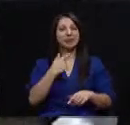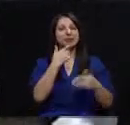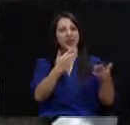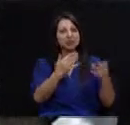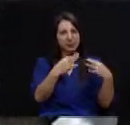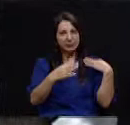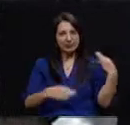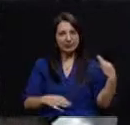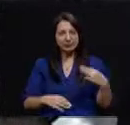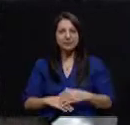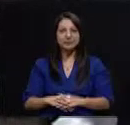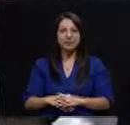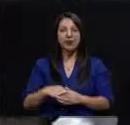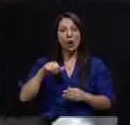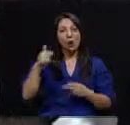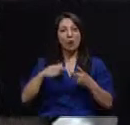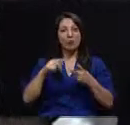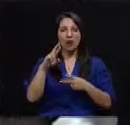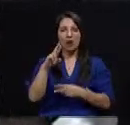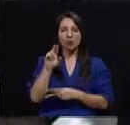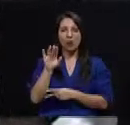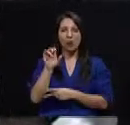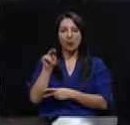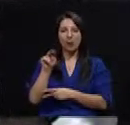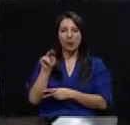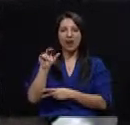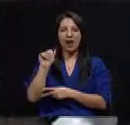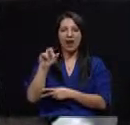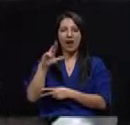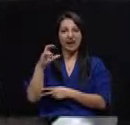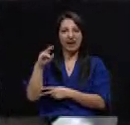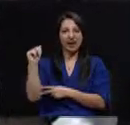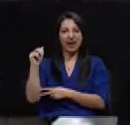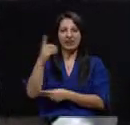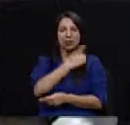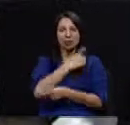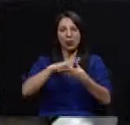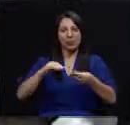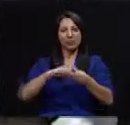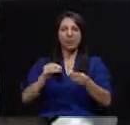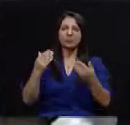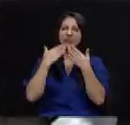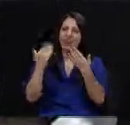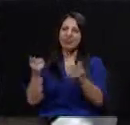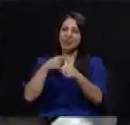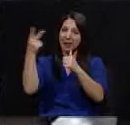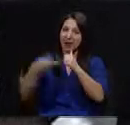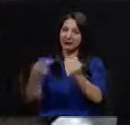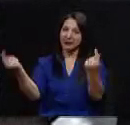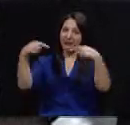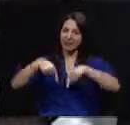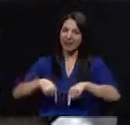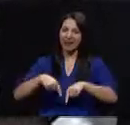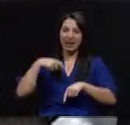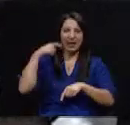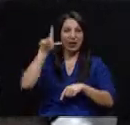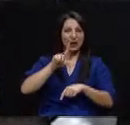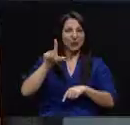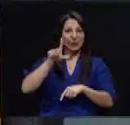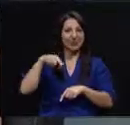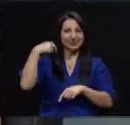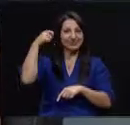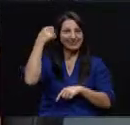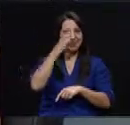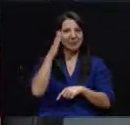ustedes por invitarme. Y don Rubén Andarío Arena, el director de este documental. Muchas gracias, Rubén, primera vez en el programa, el lunes de Cinemateca, sí. Pero qué